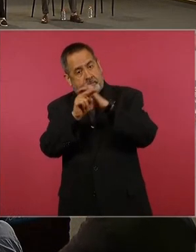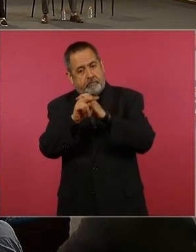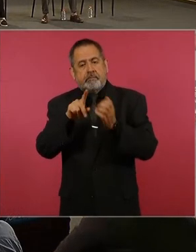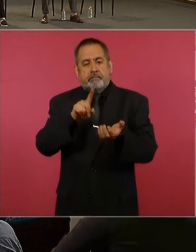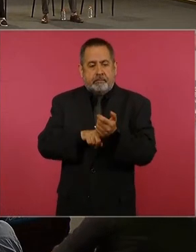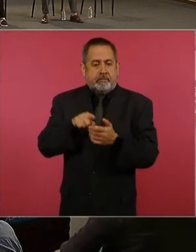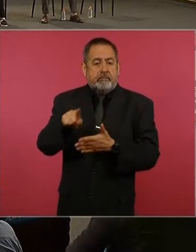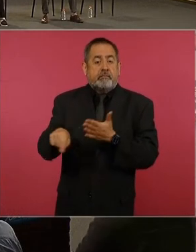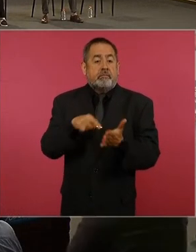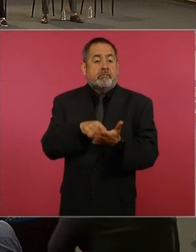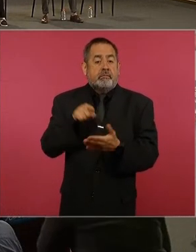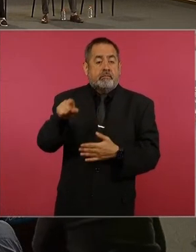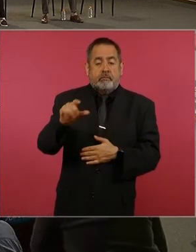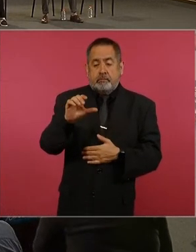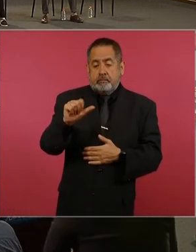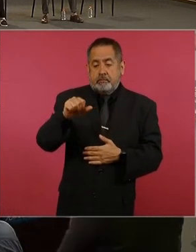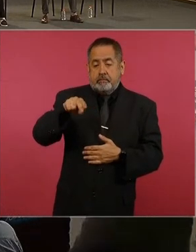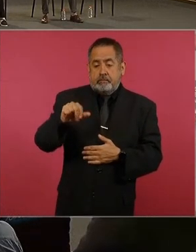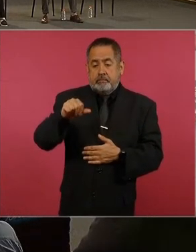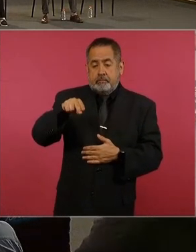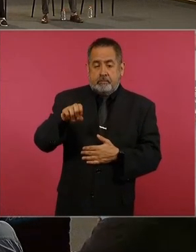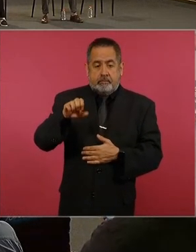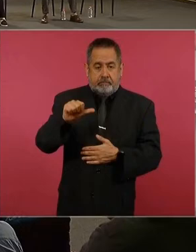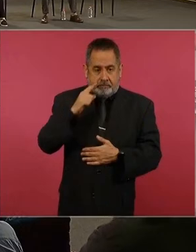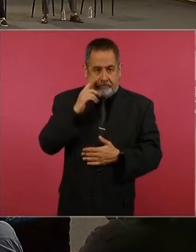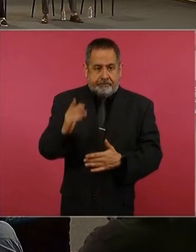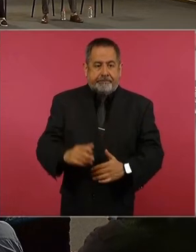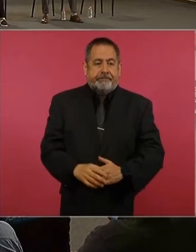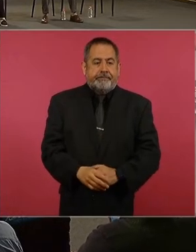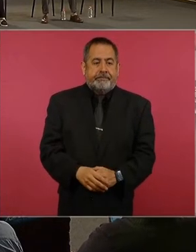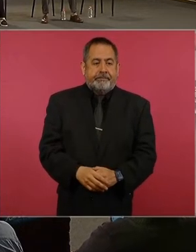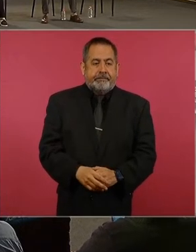de Cananea. La siguiente, por favor.